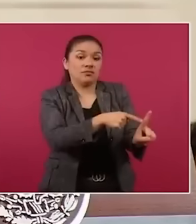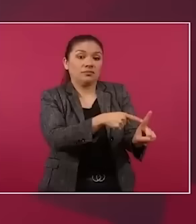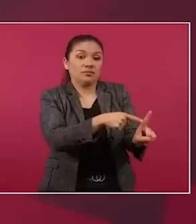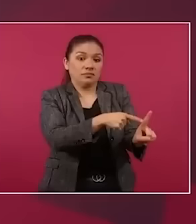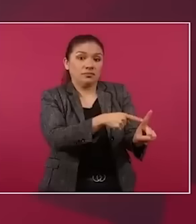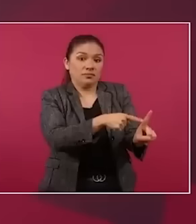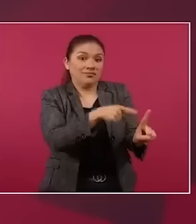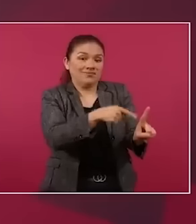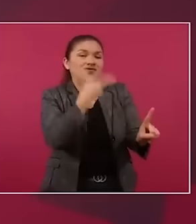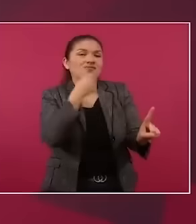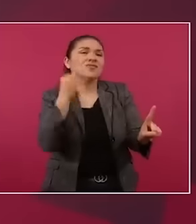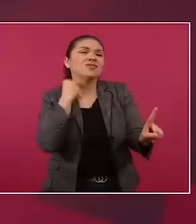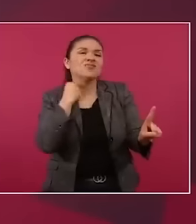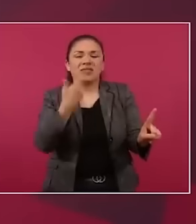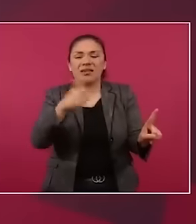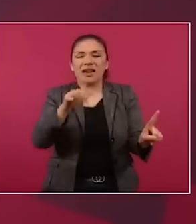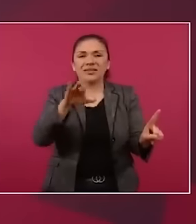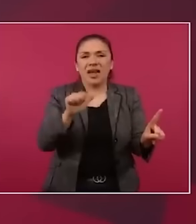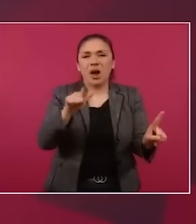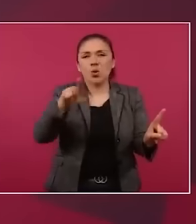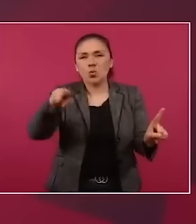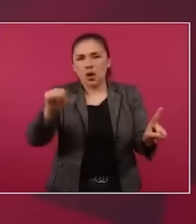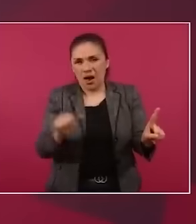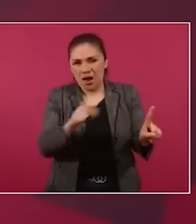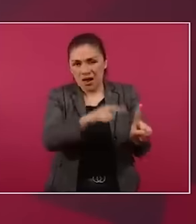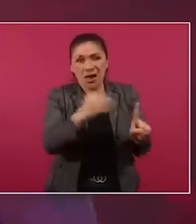de García Luna y